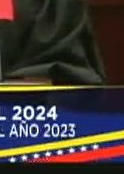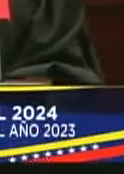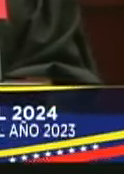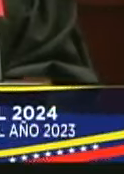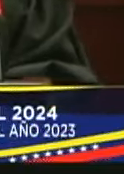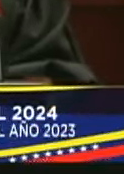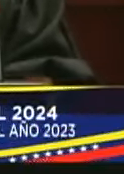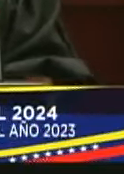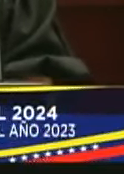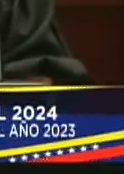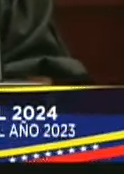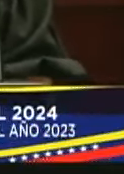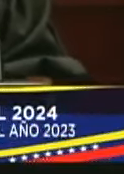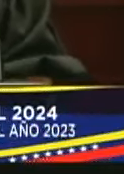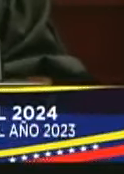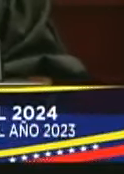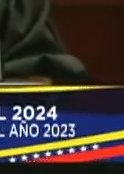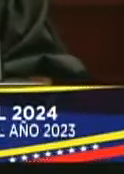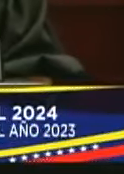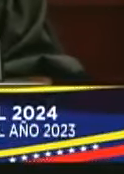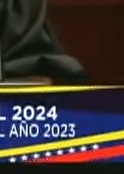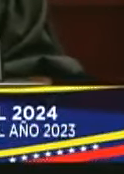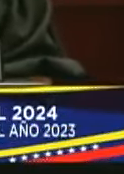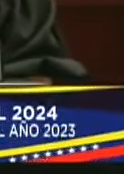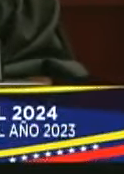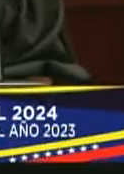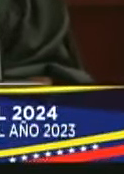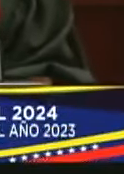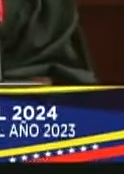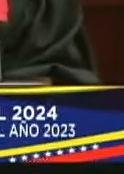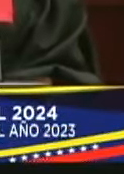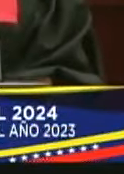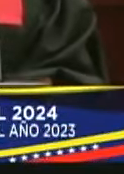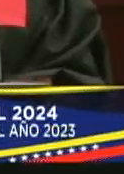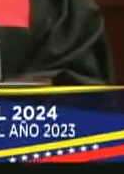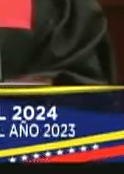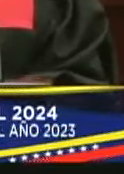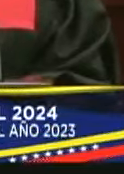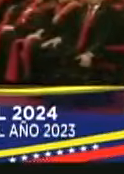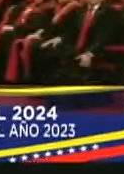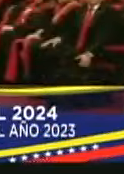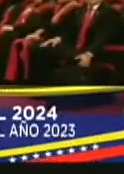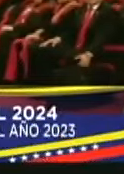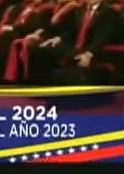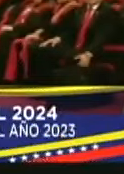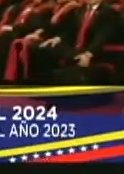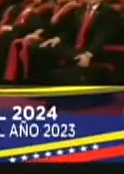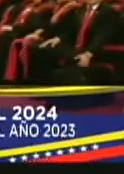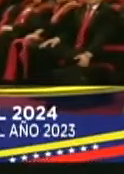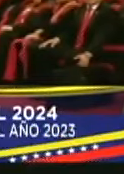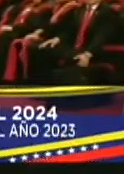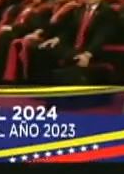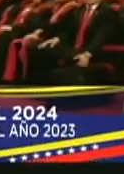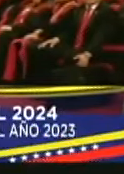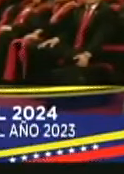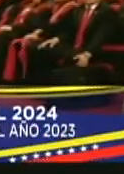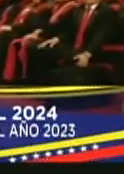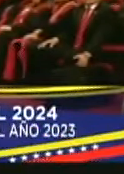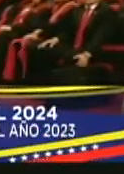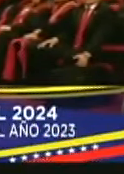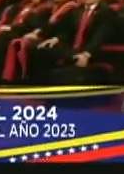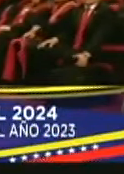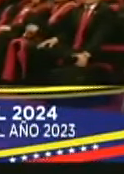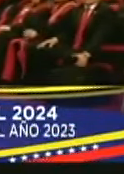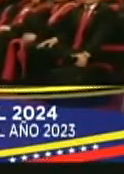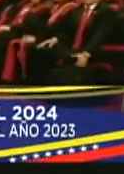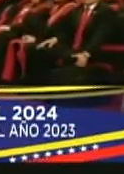las economías nacionales de nuestros países. Este proceso debe explicarse como parte de una